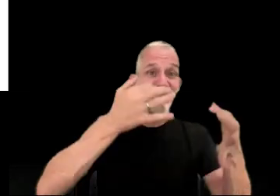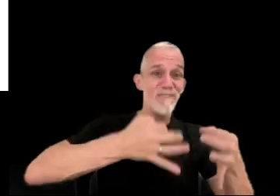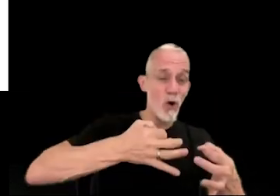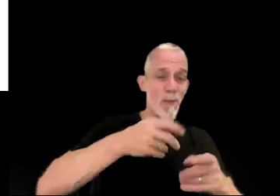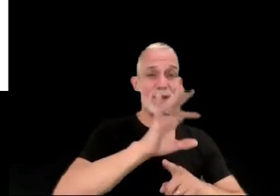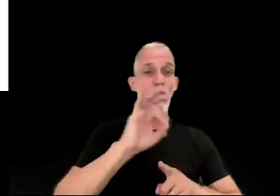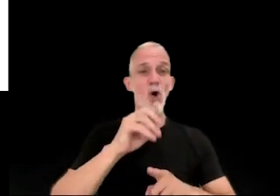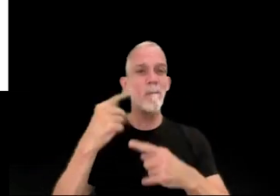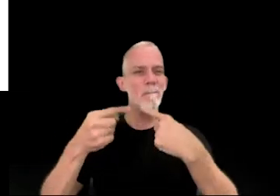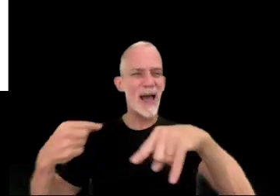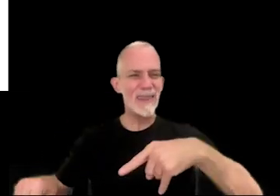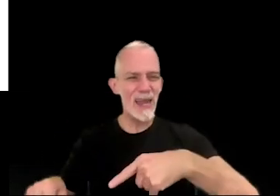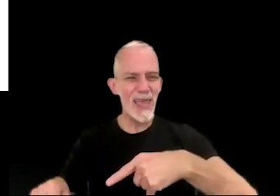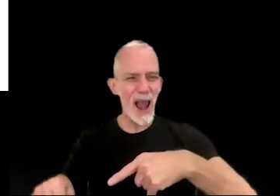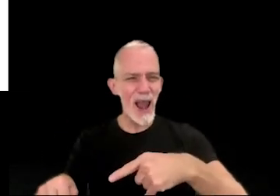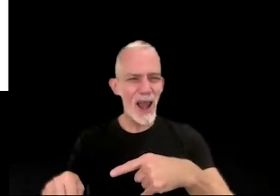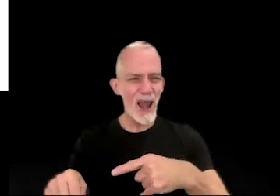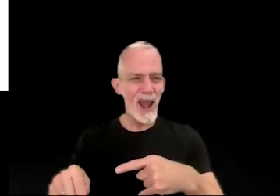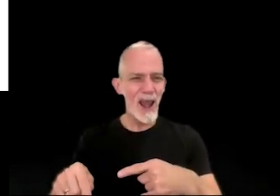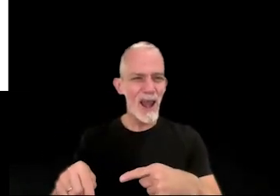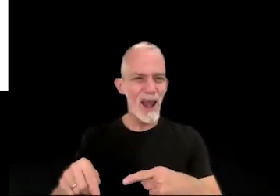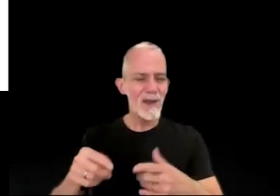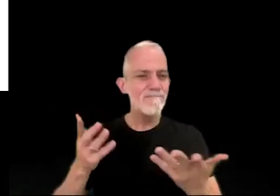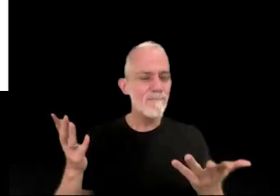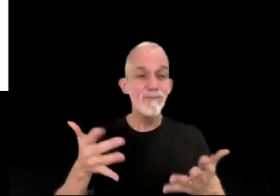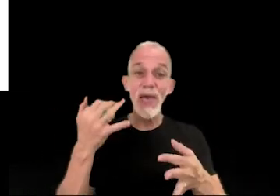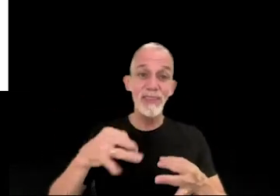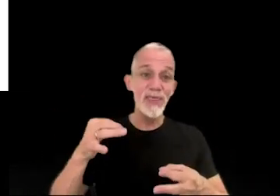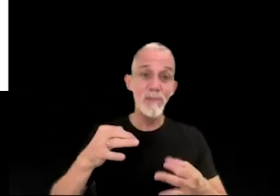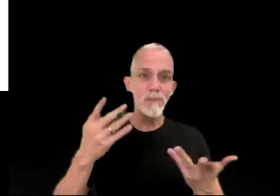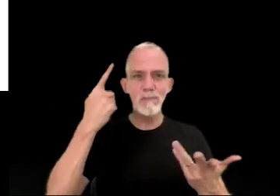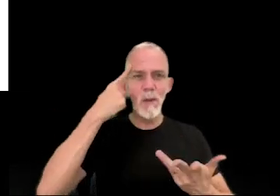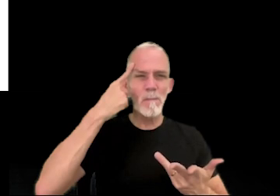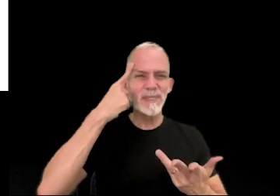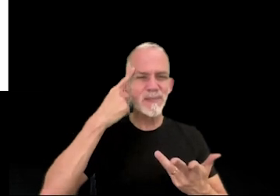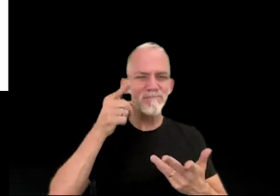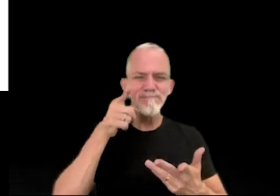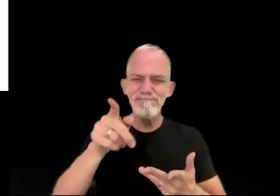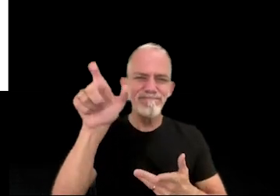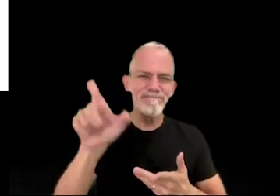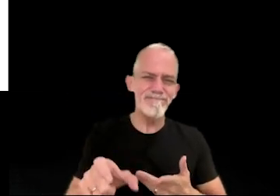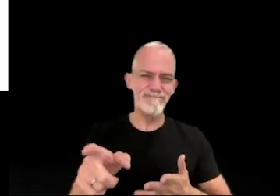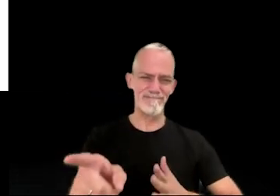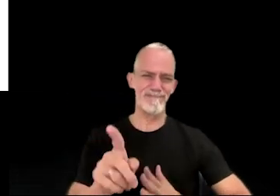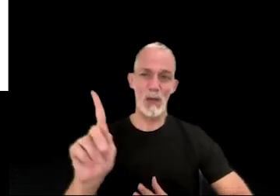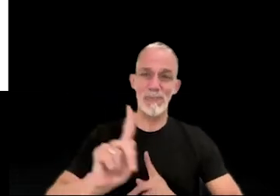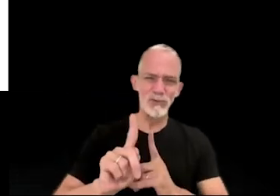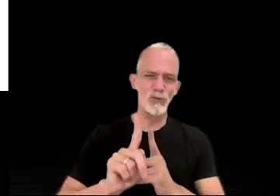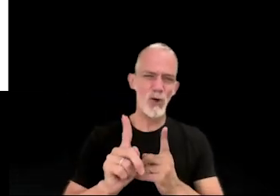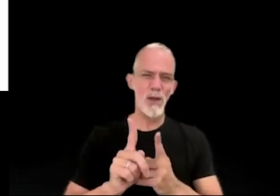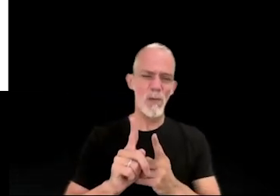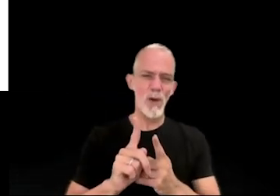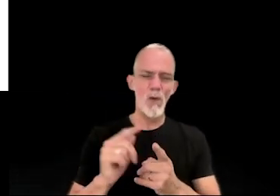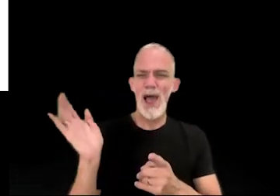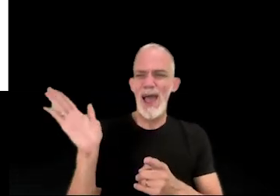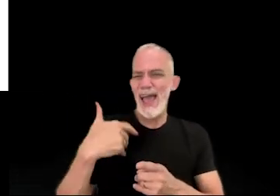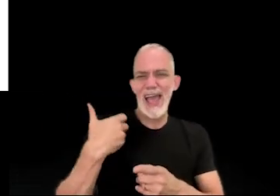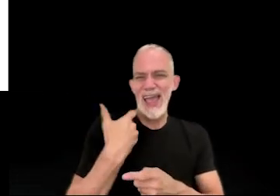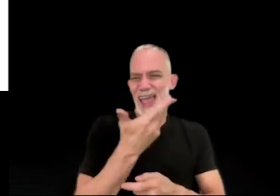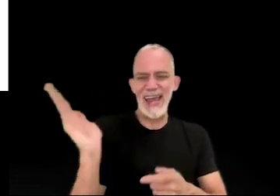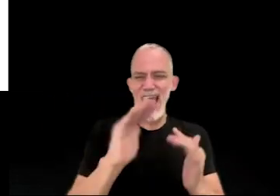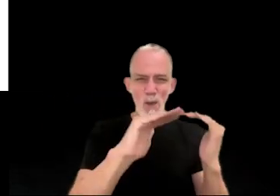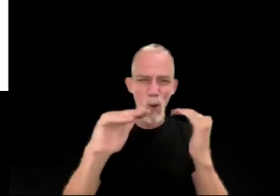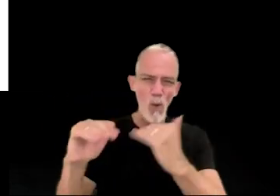materiales, hay que situarse en el caso puntual y el análisis lo hacerlo sobre ese caso. Yo no me